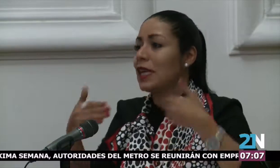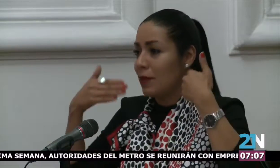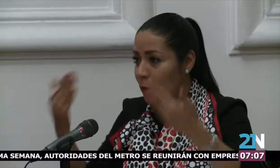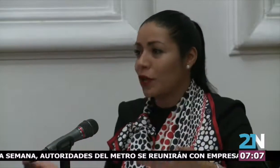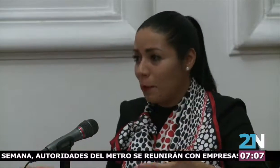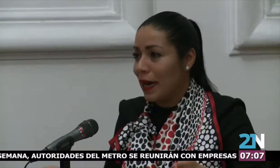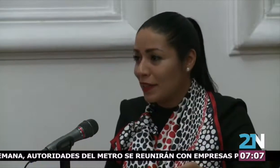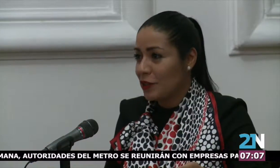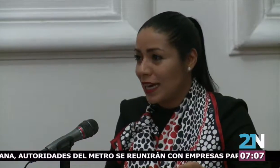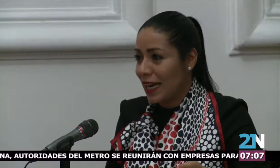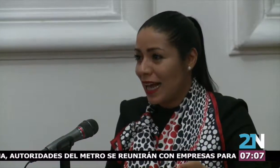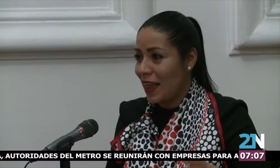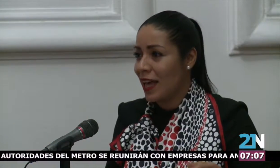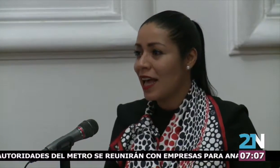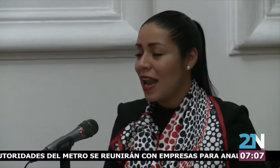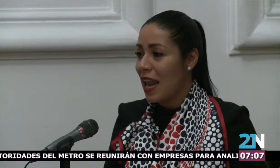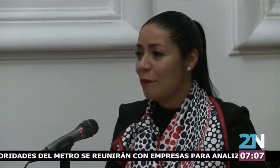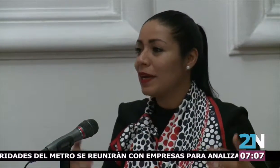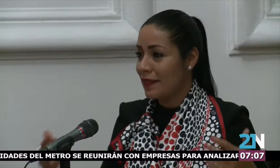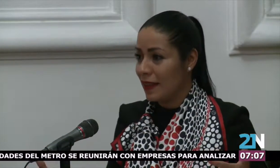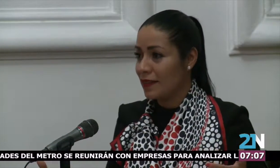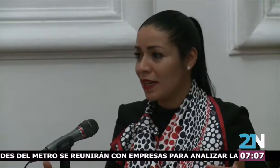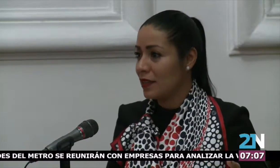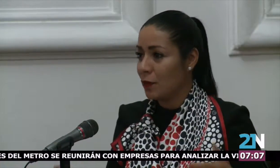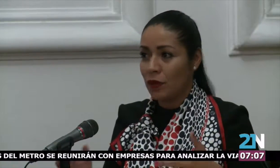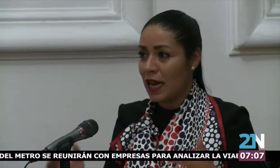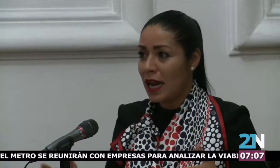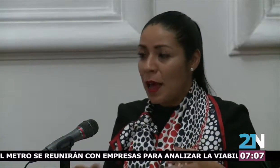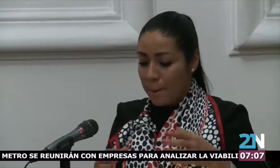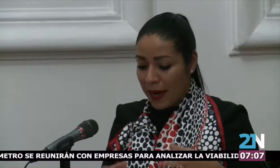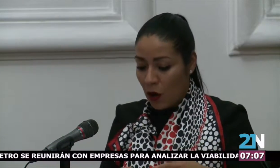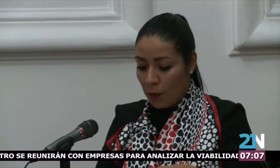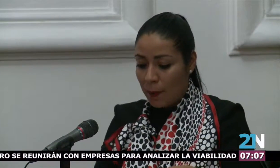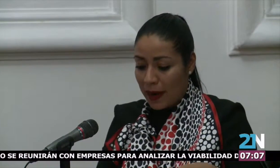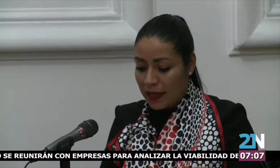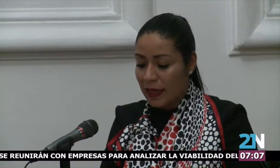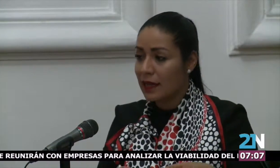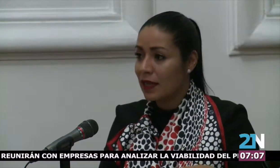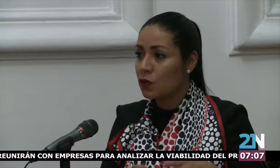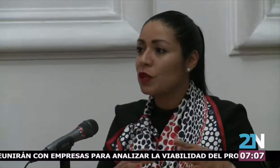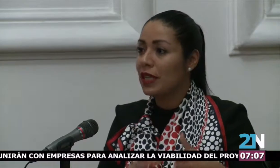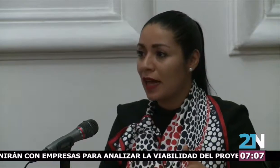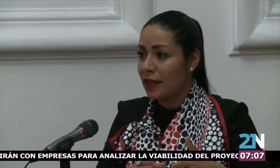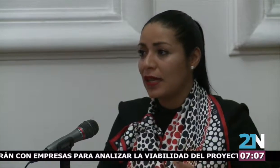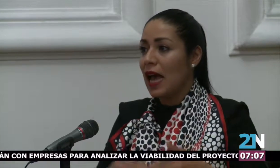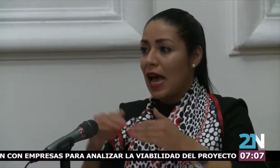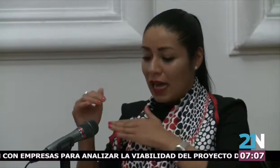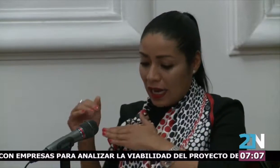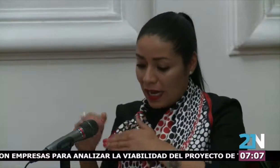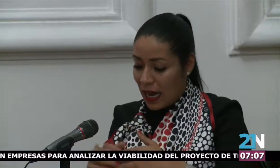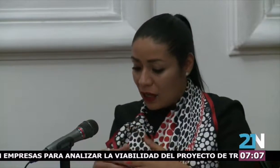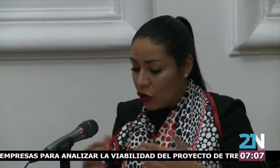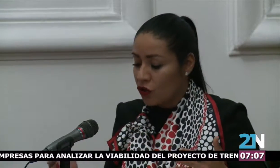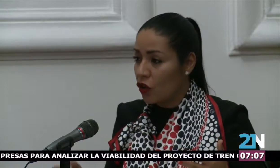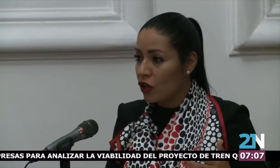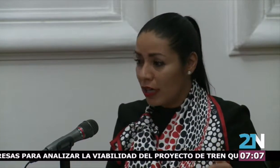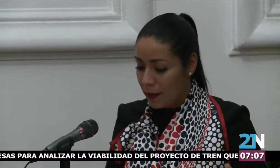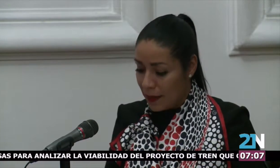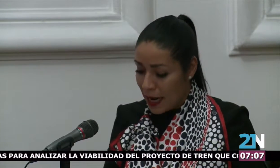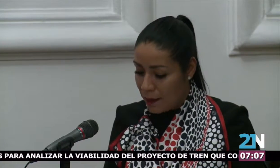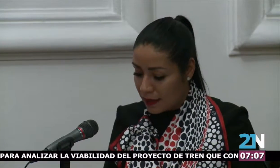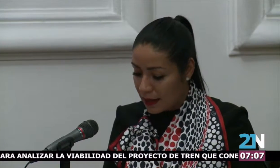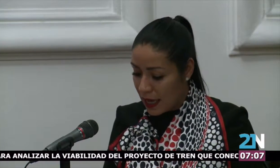manera administrativa, porque para eso está creada la presidencia del tribunal, pero me parece que estas unidades no